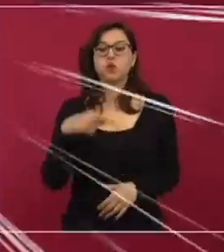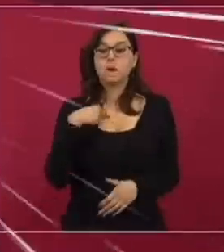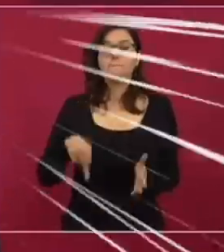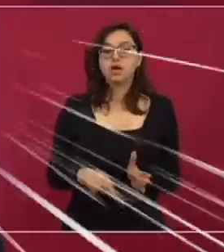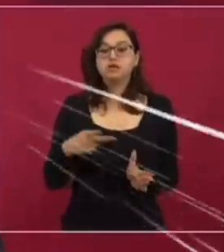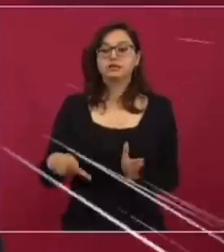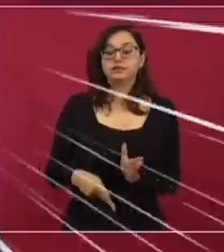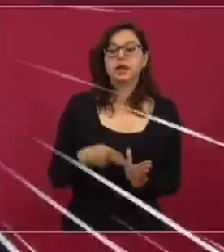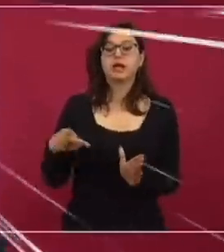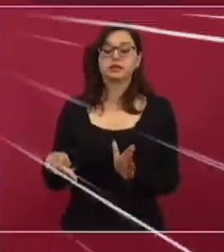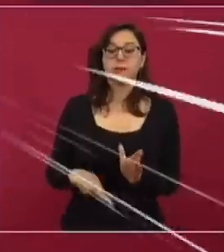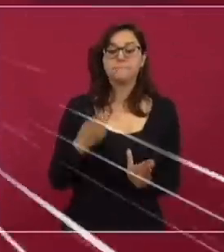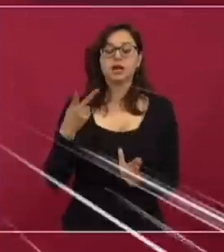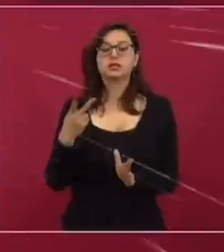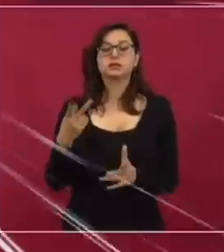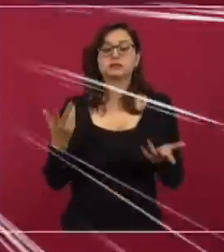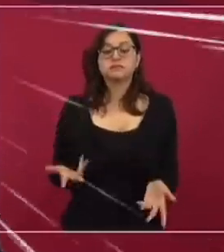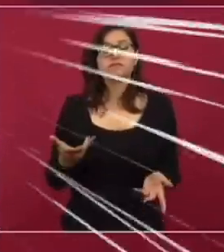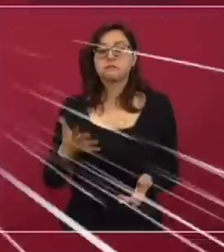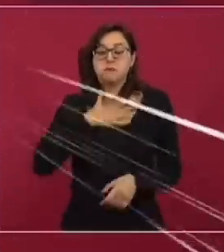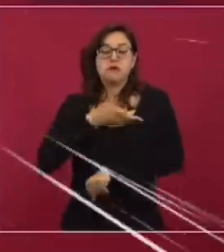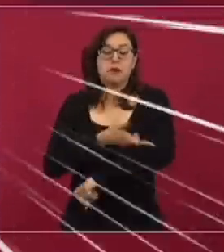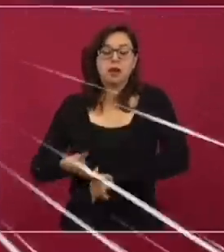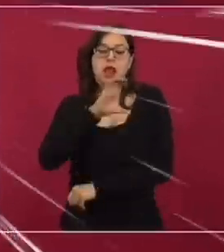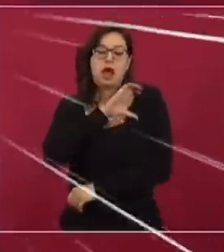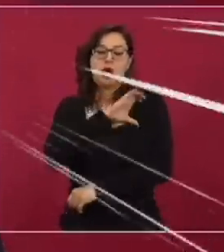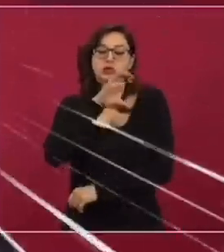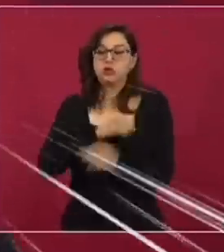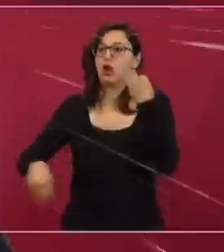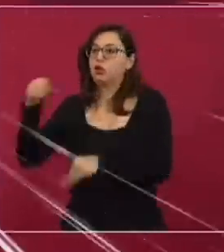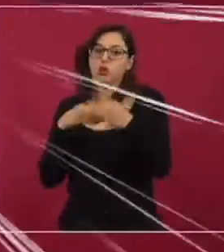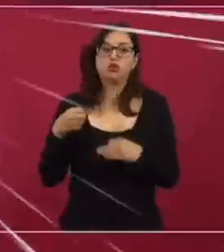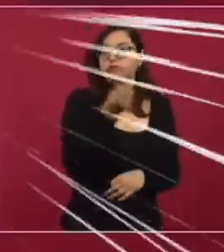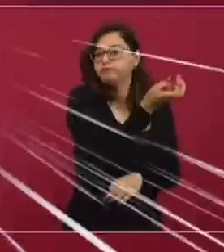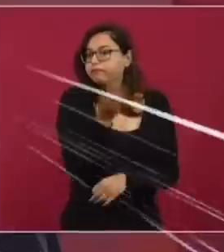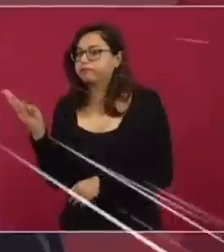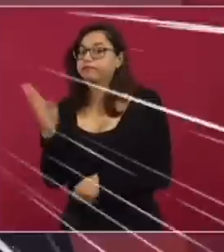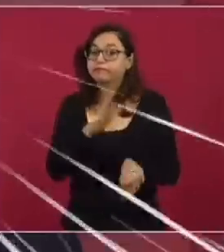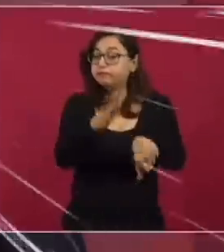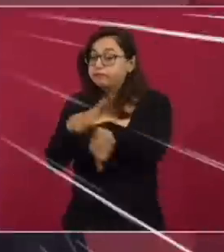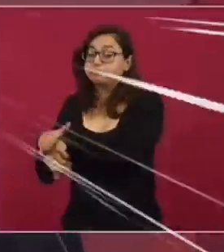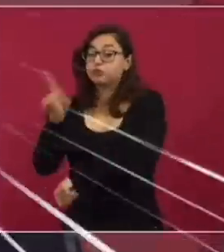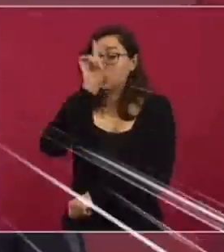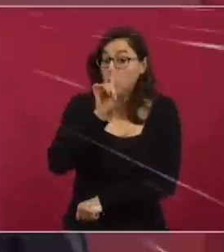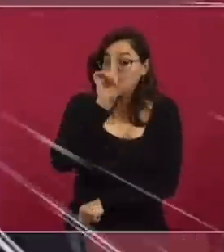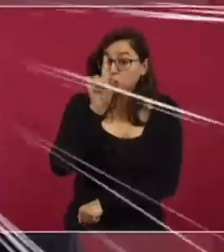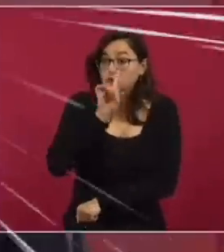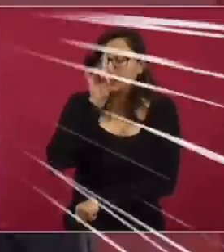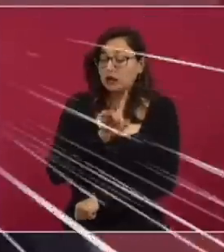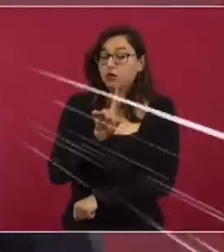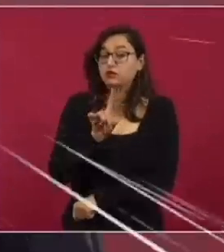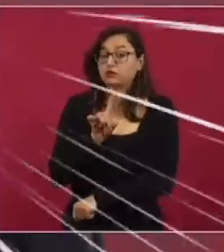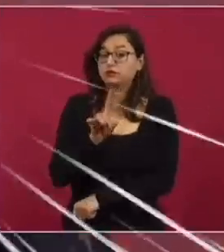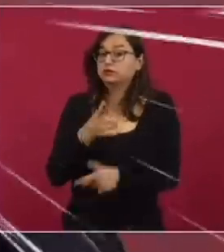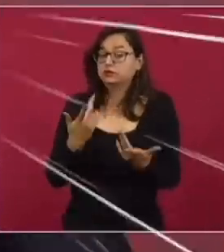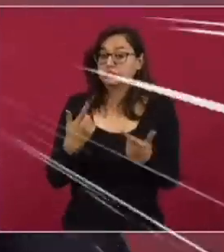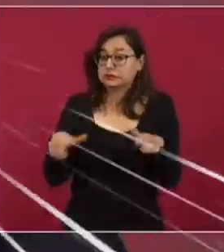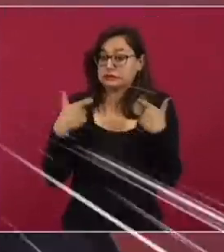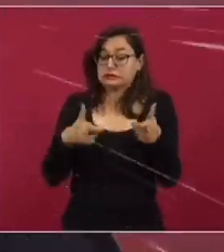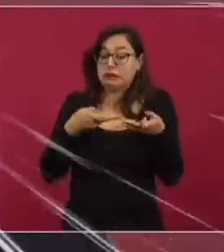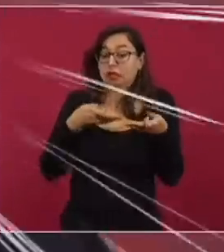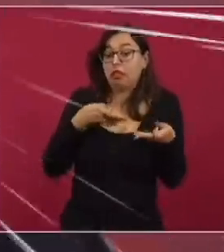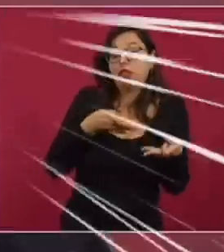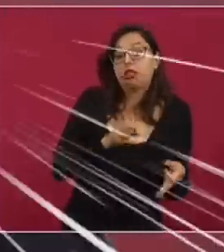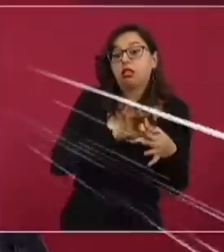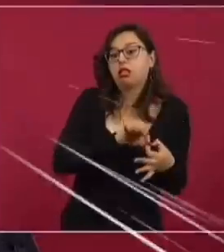puedo, a quienes quiero mucho, a los más cercanos, a todos, les aconsejo de que no caigan en esa